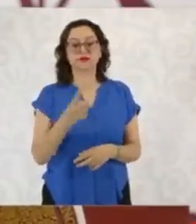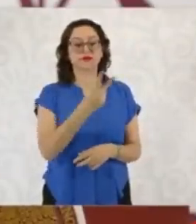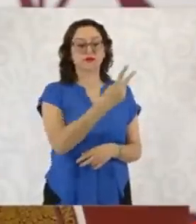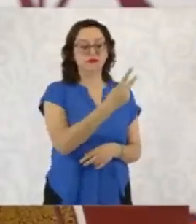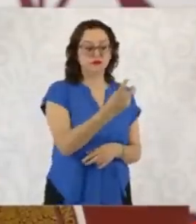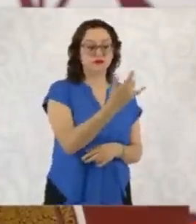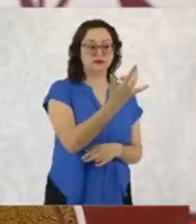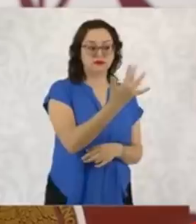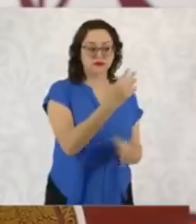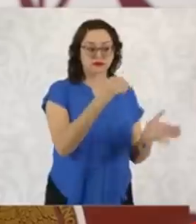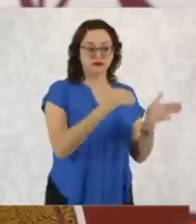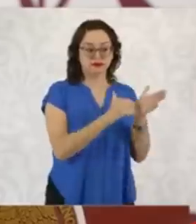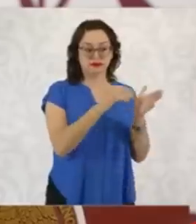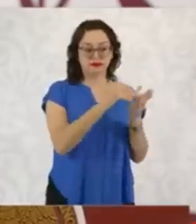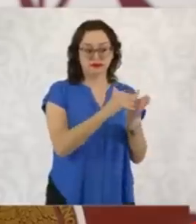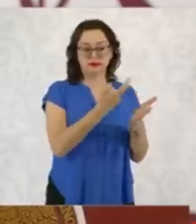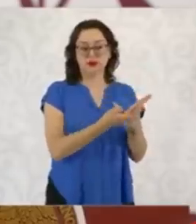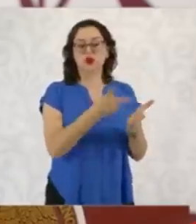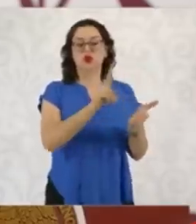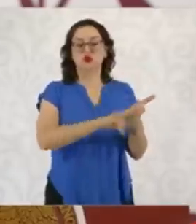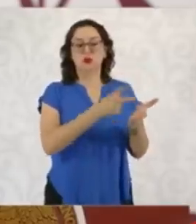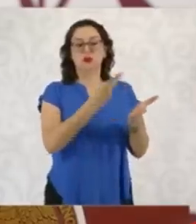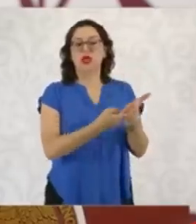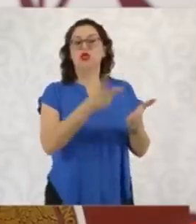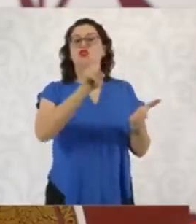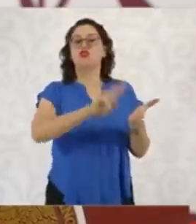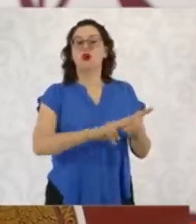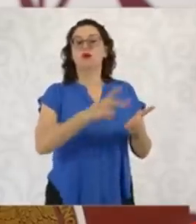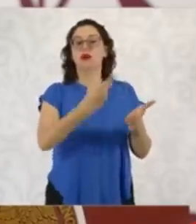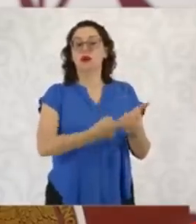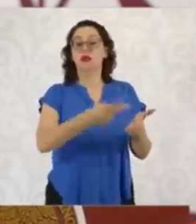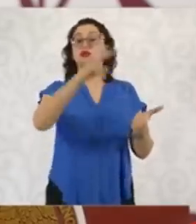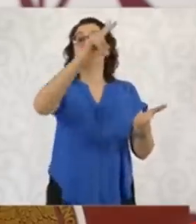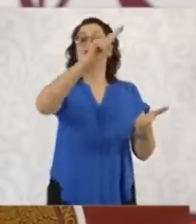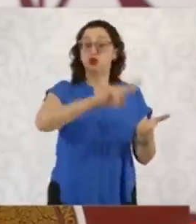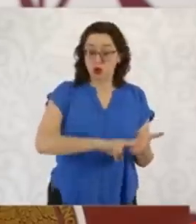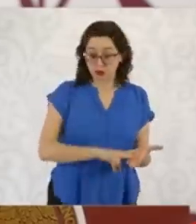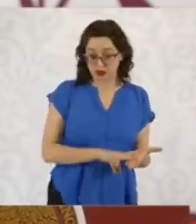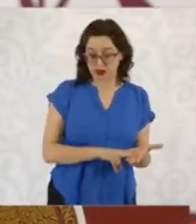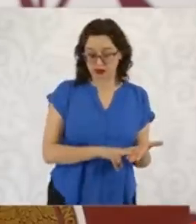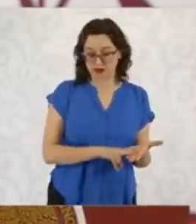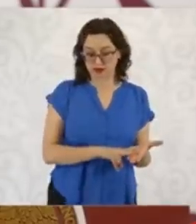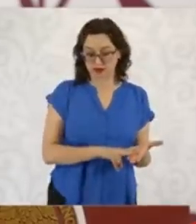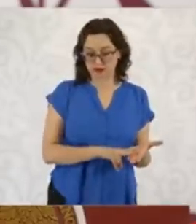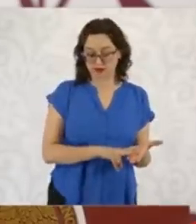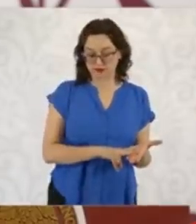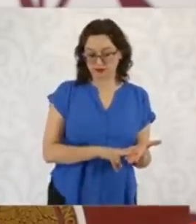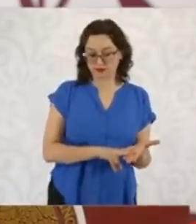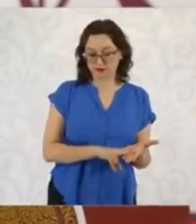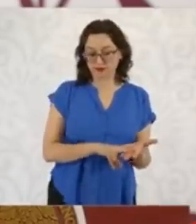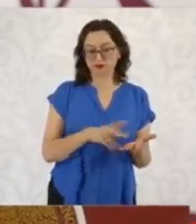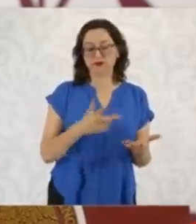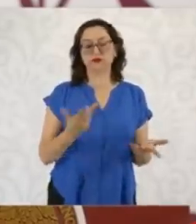$250 millones que fueron demandados por García Luna. Y los